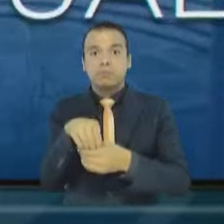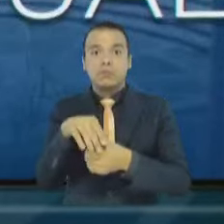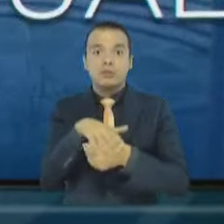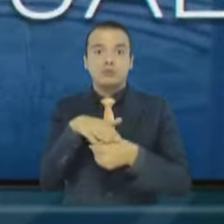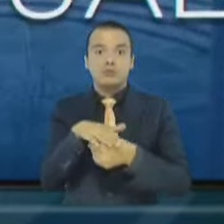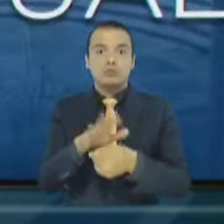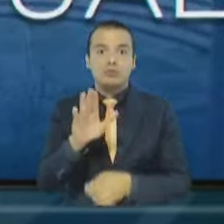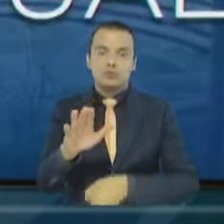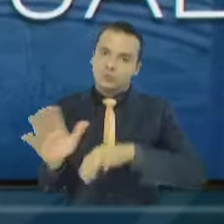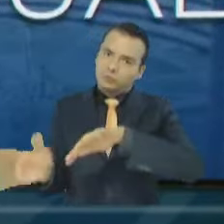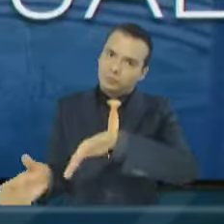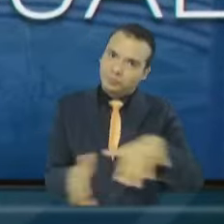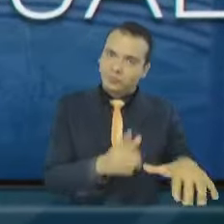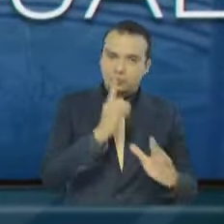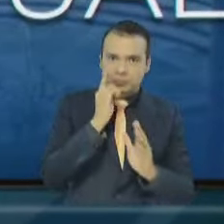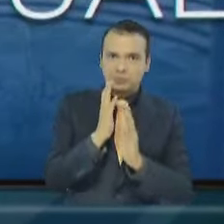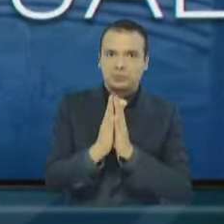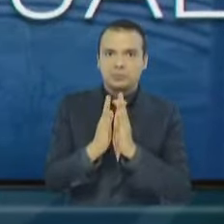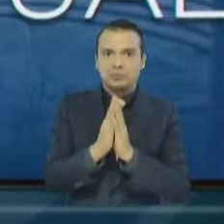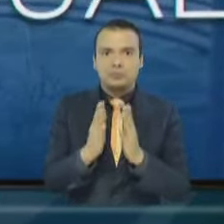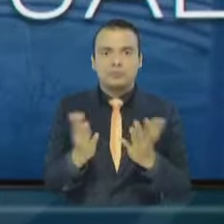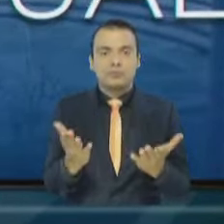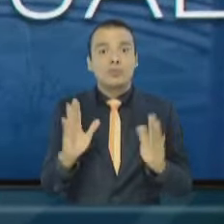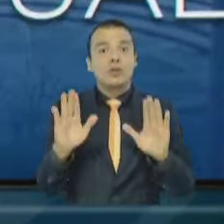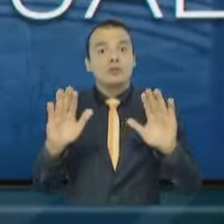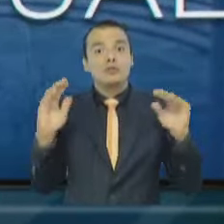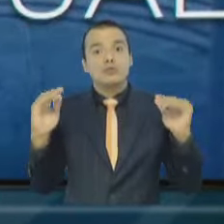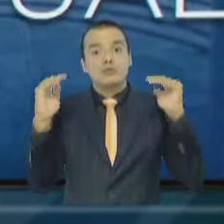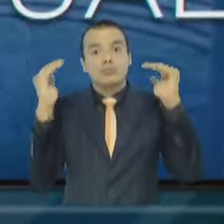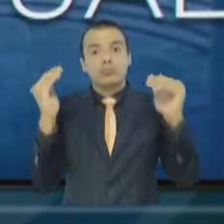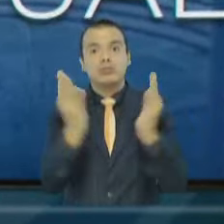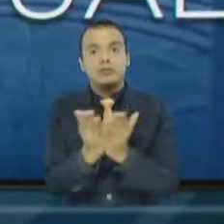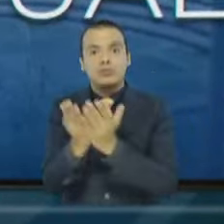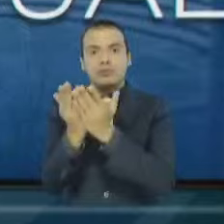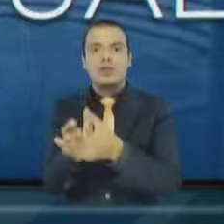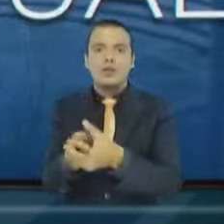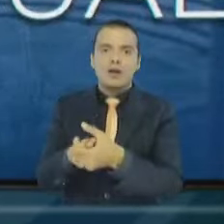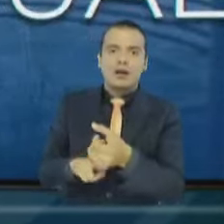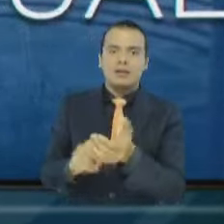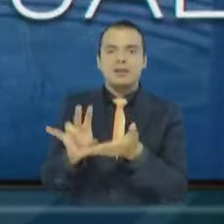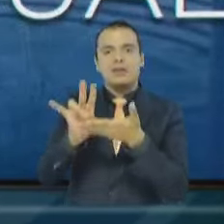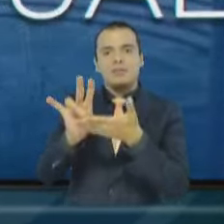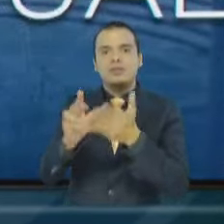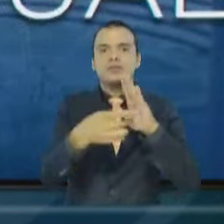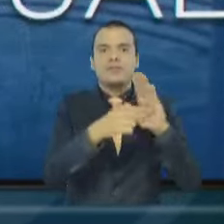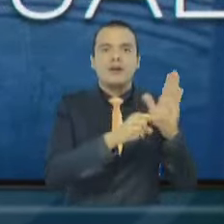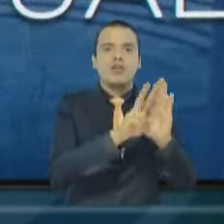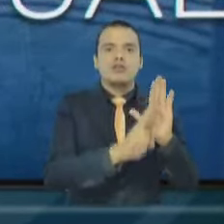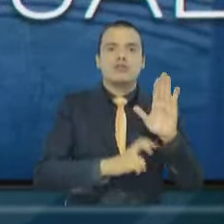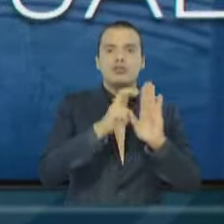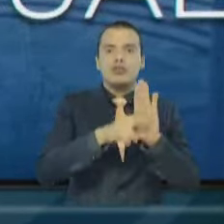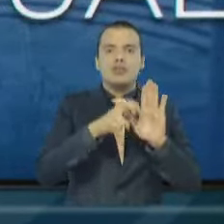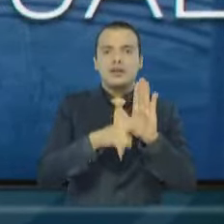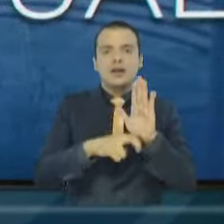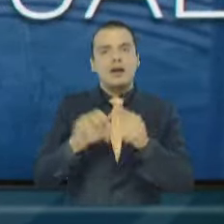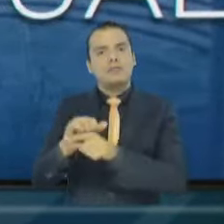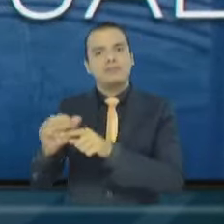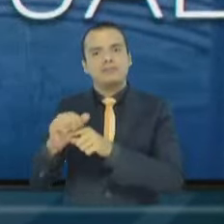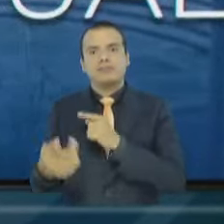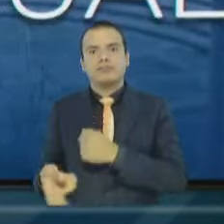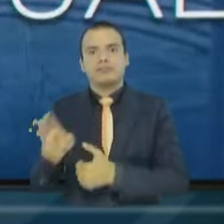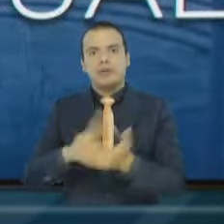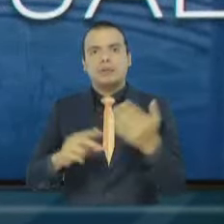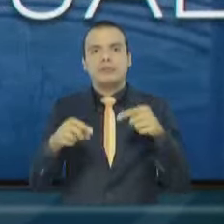cambiamos de información la educación superior Dual es una opción que alterna la teoría con la práctica lo que permite a los estudiantes adquirir